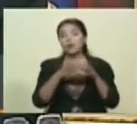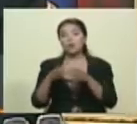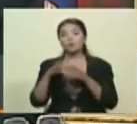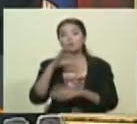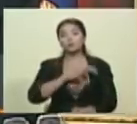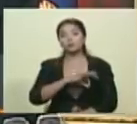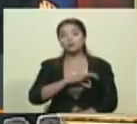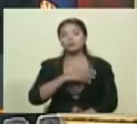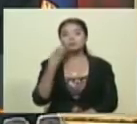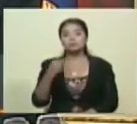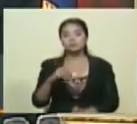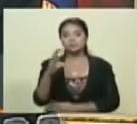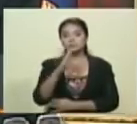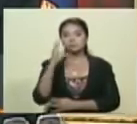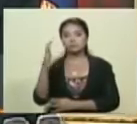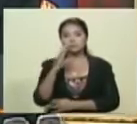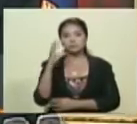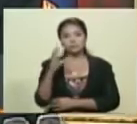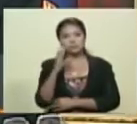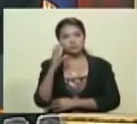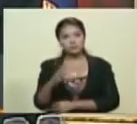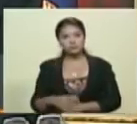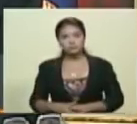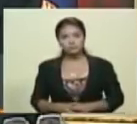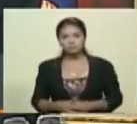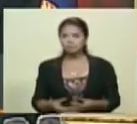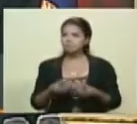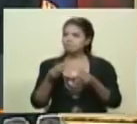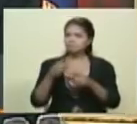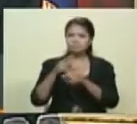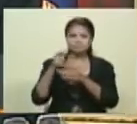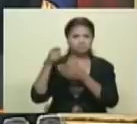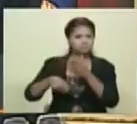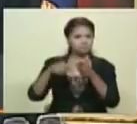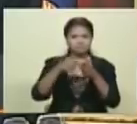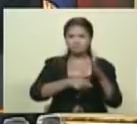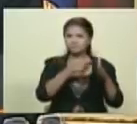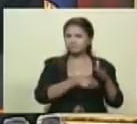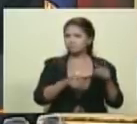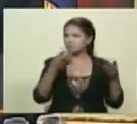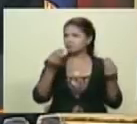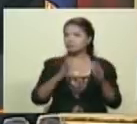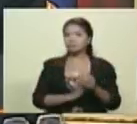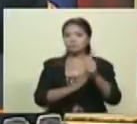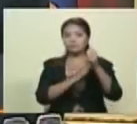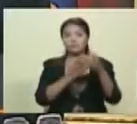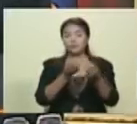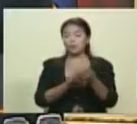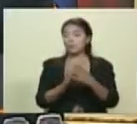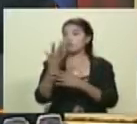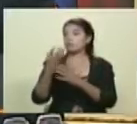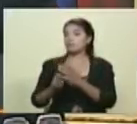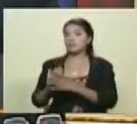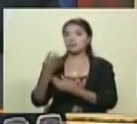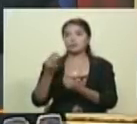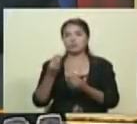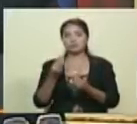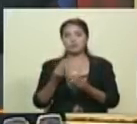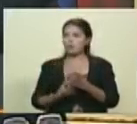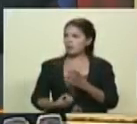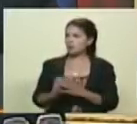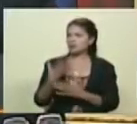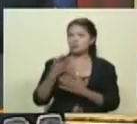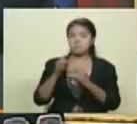la juventud colombiana, y cómo han eliminado a miles de dirigentes y surgen miles, y los que surgen son